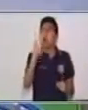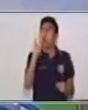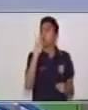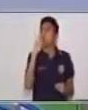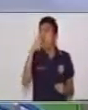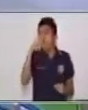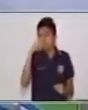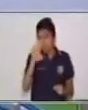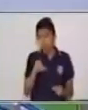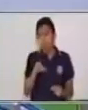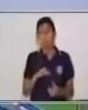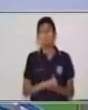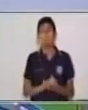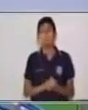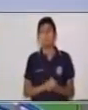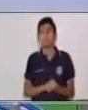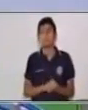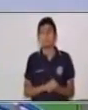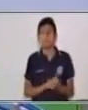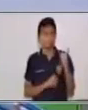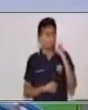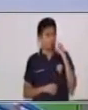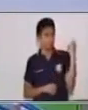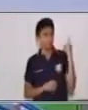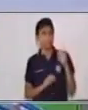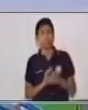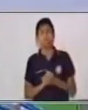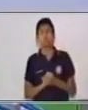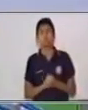estudiantes y en los.